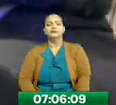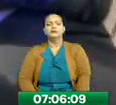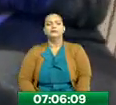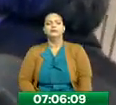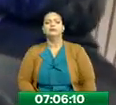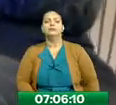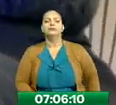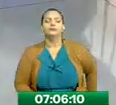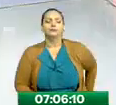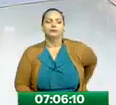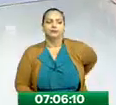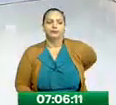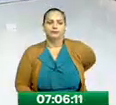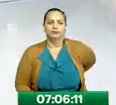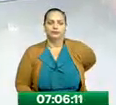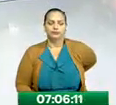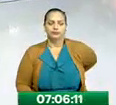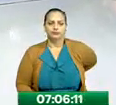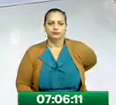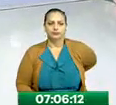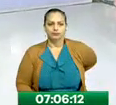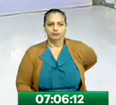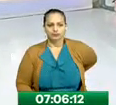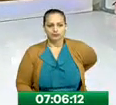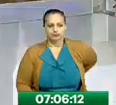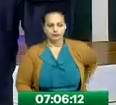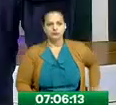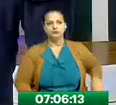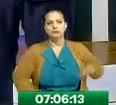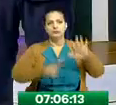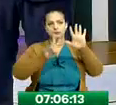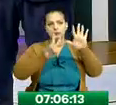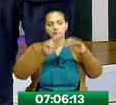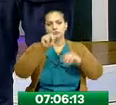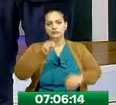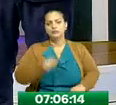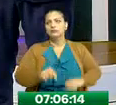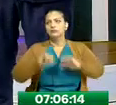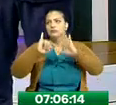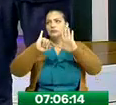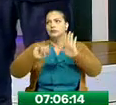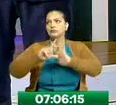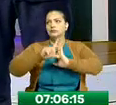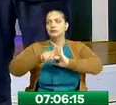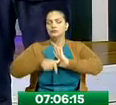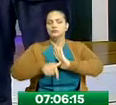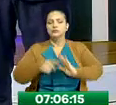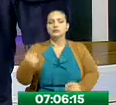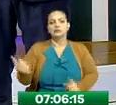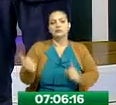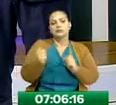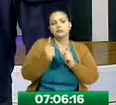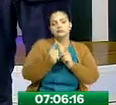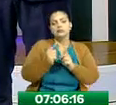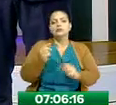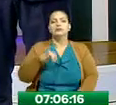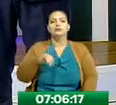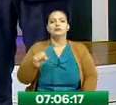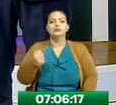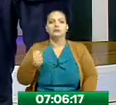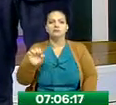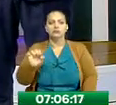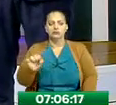Aldaz. Son las 7 de la mañana con 6 minutos y a esta hora se incorpora el sol de la noticia, José Luis